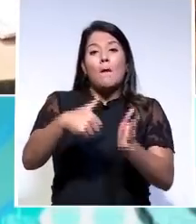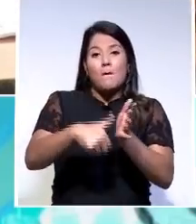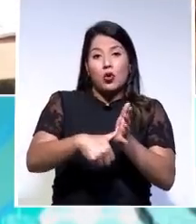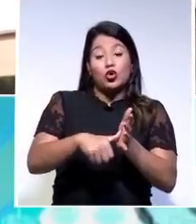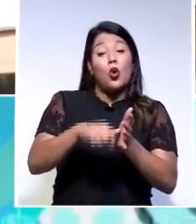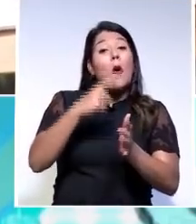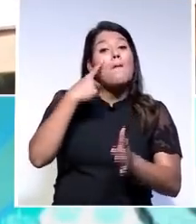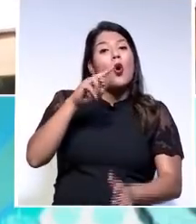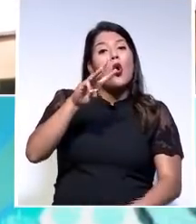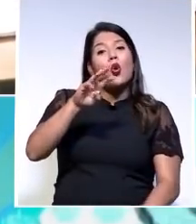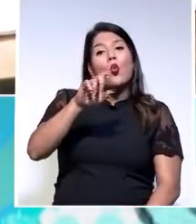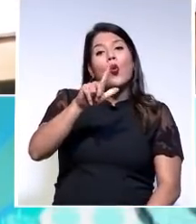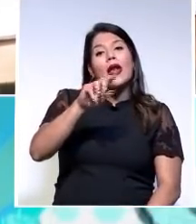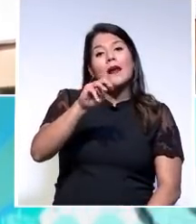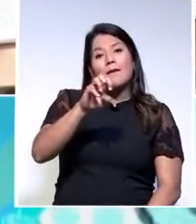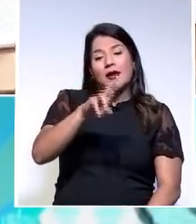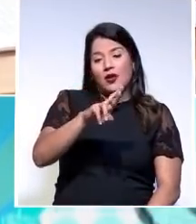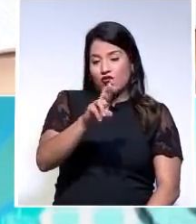Wilmer Ramos,